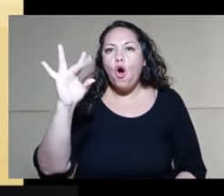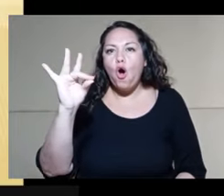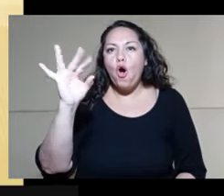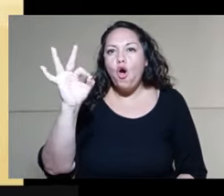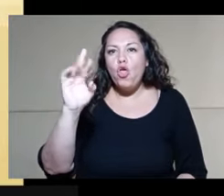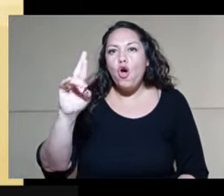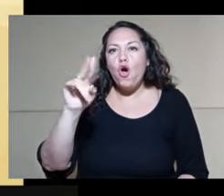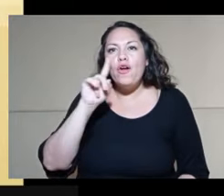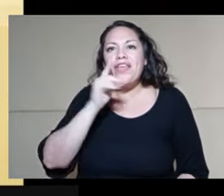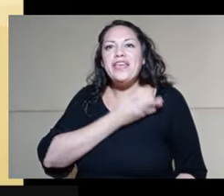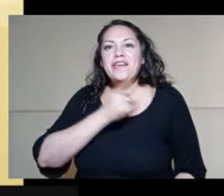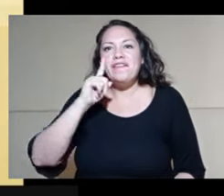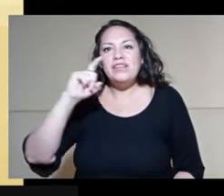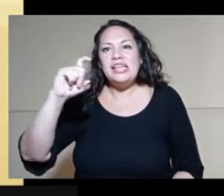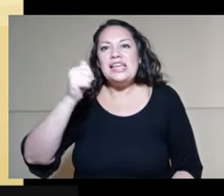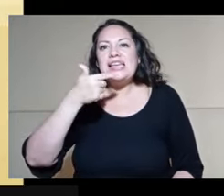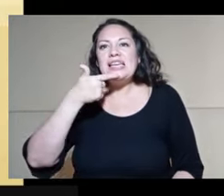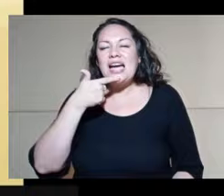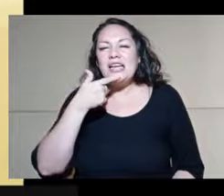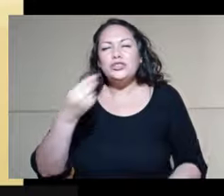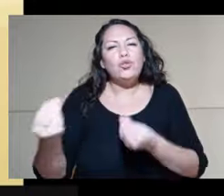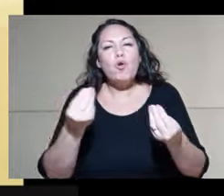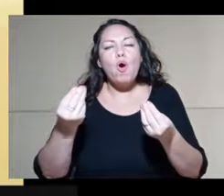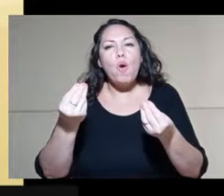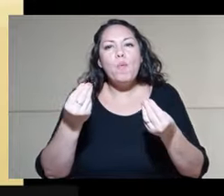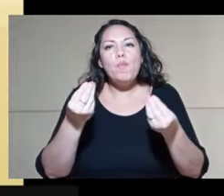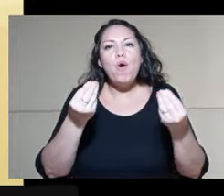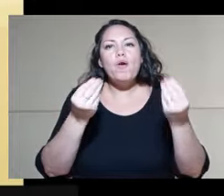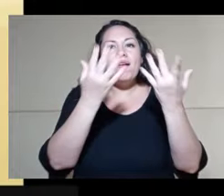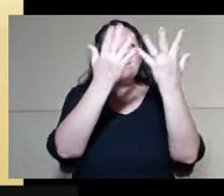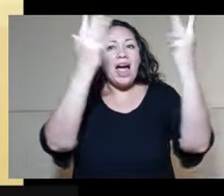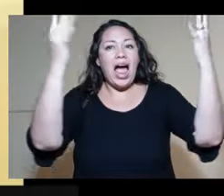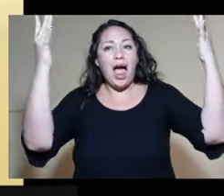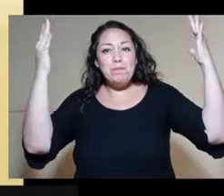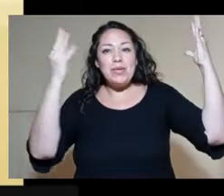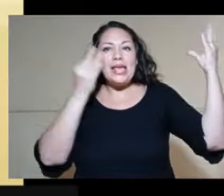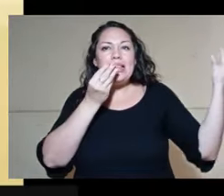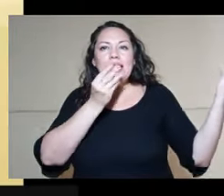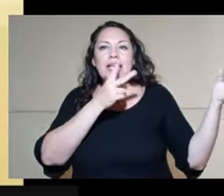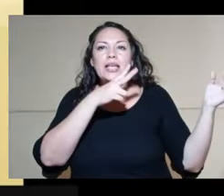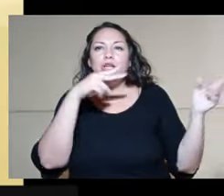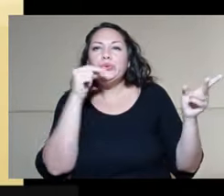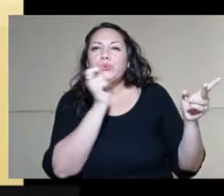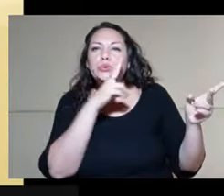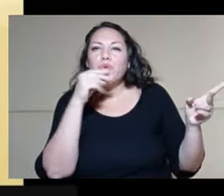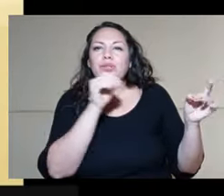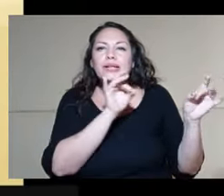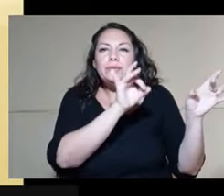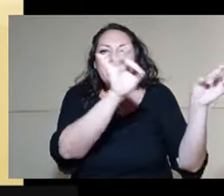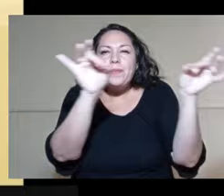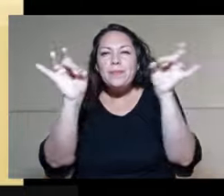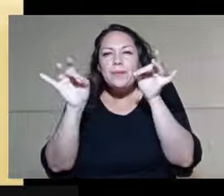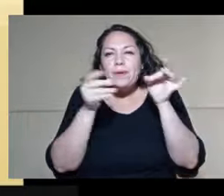Son sustancias que tienen olor. Y eso lo hacen esas sustancias porque las sustancias que andan en el ambiente y circulan tienen